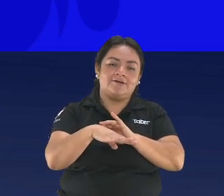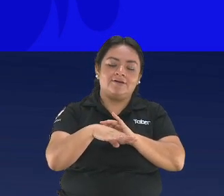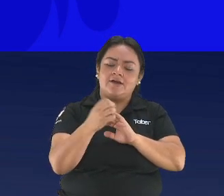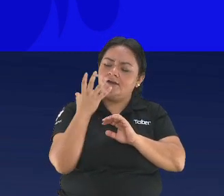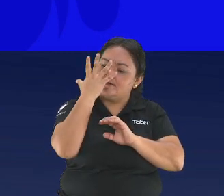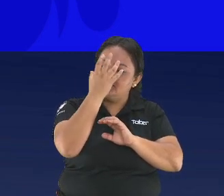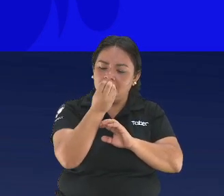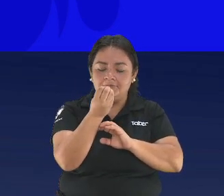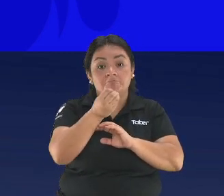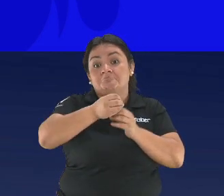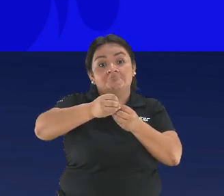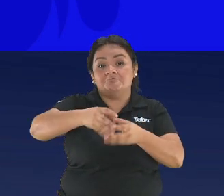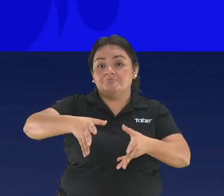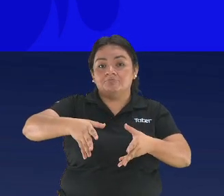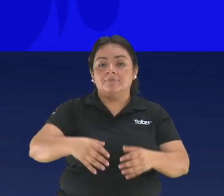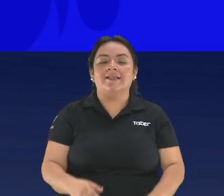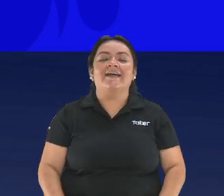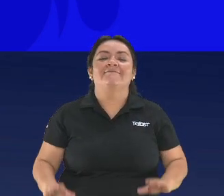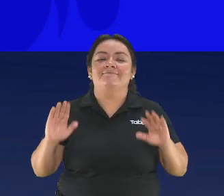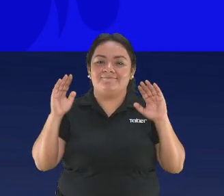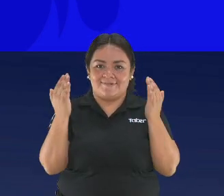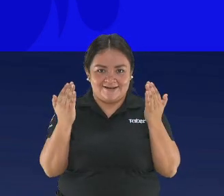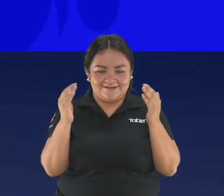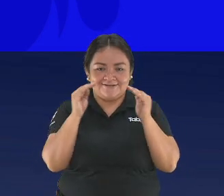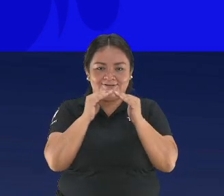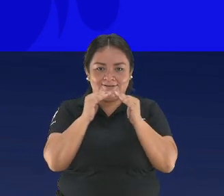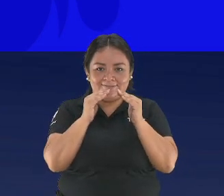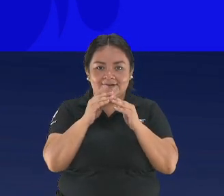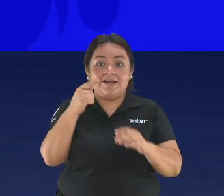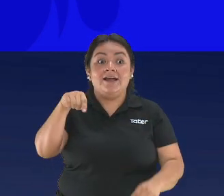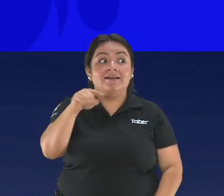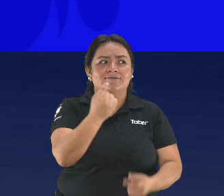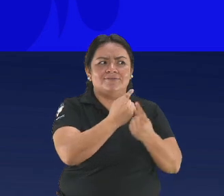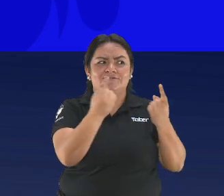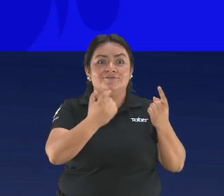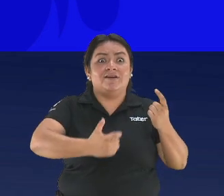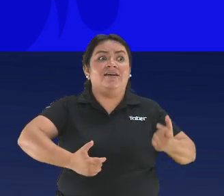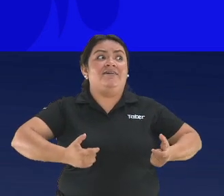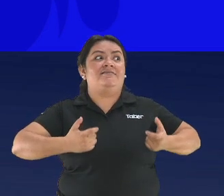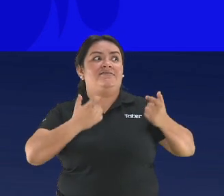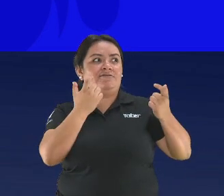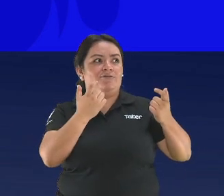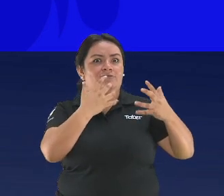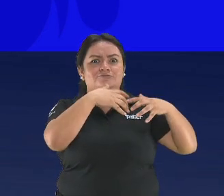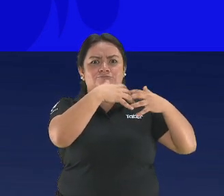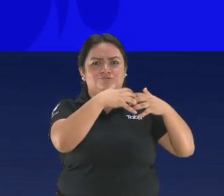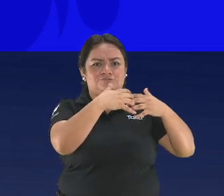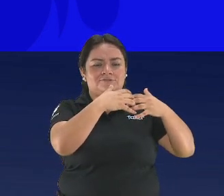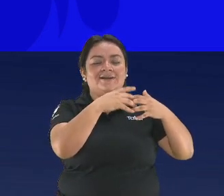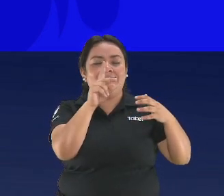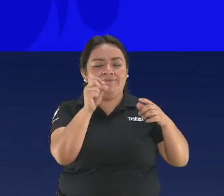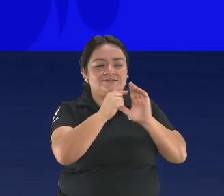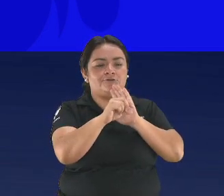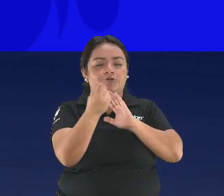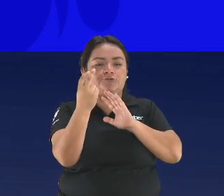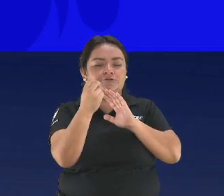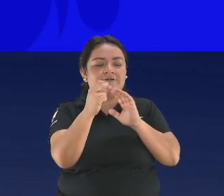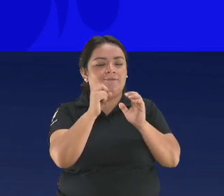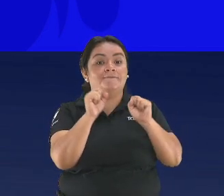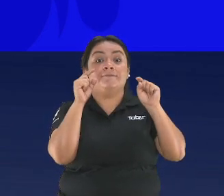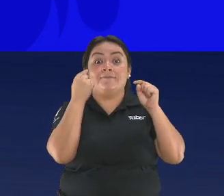hermosa apariencia así también se marchitará el rico en todas sus empresas todos en el 12